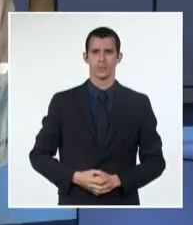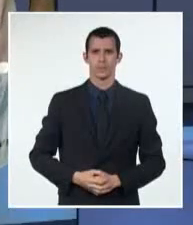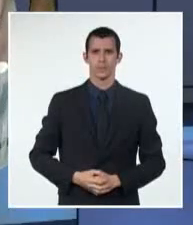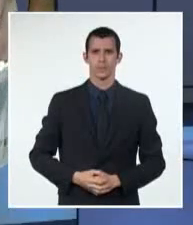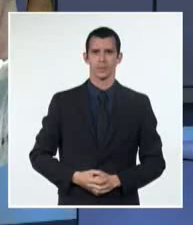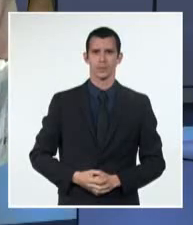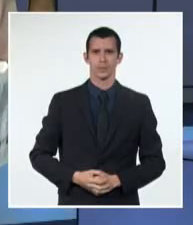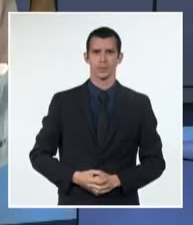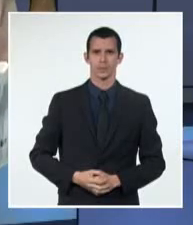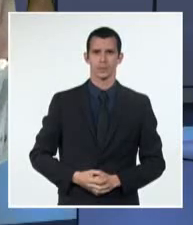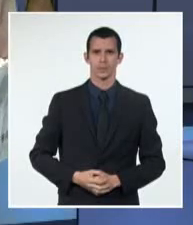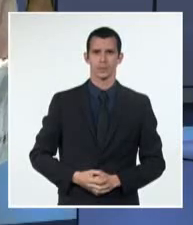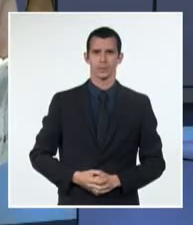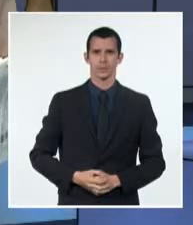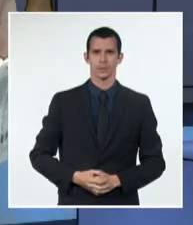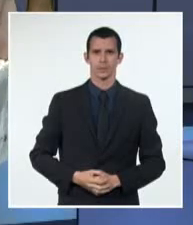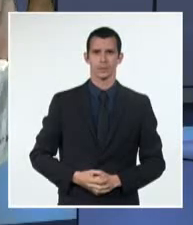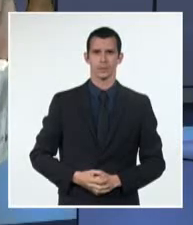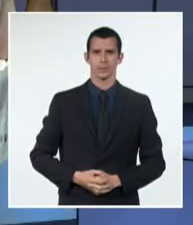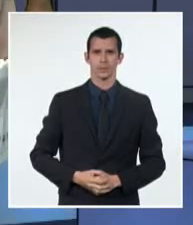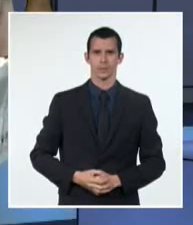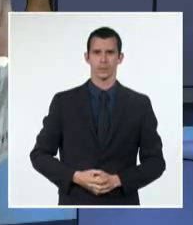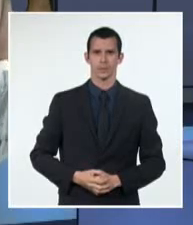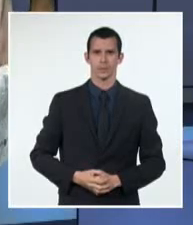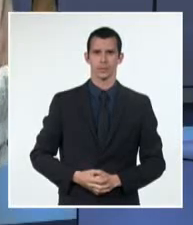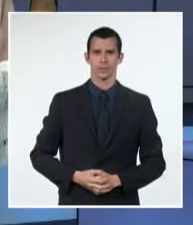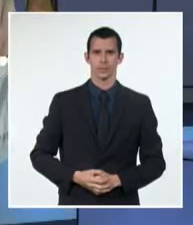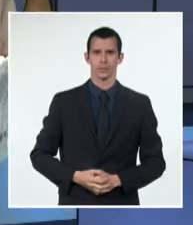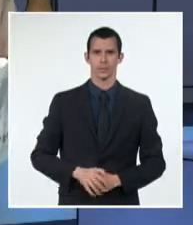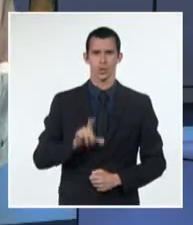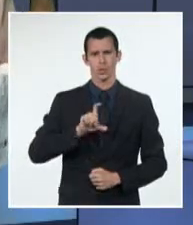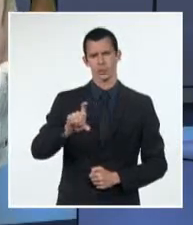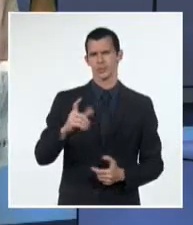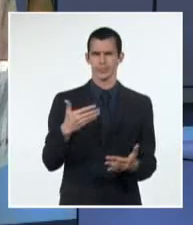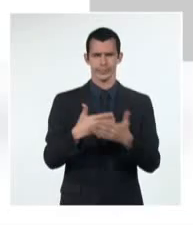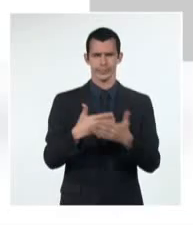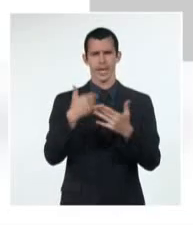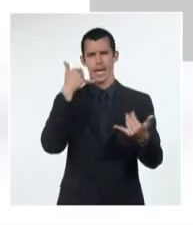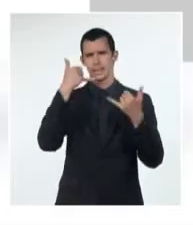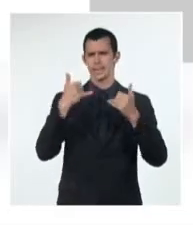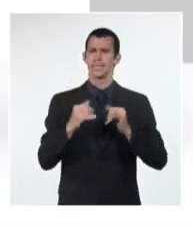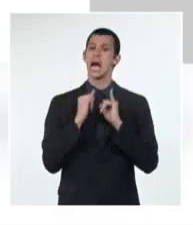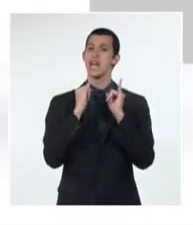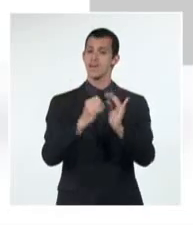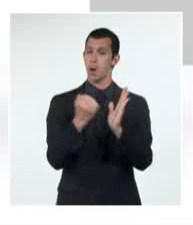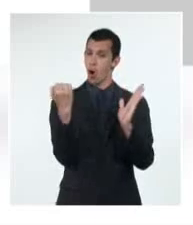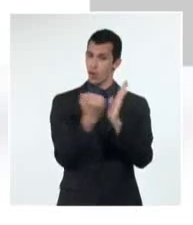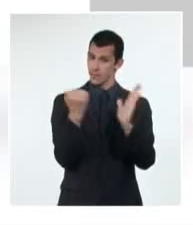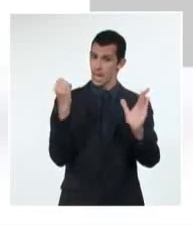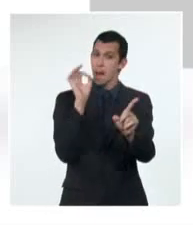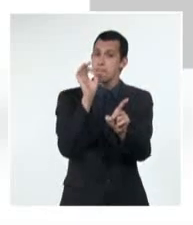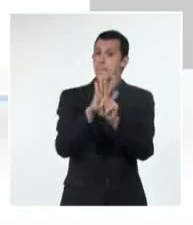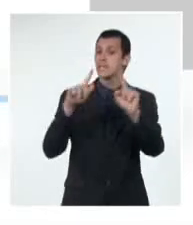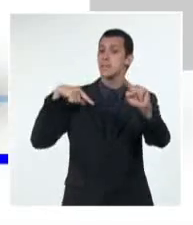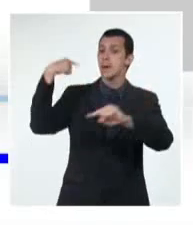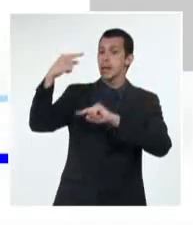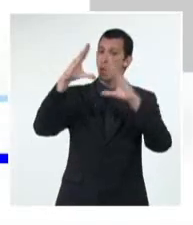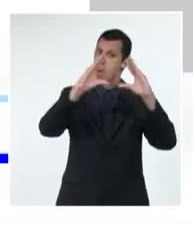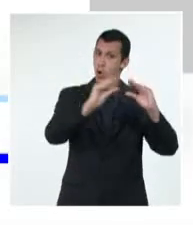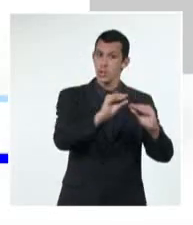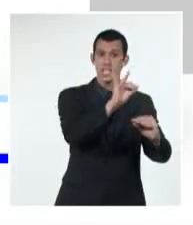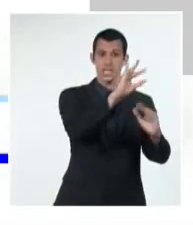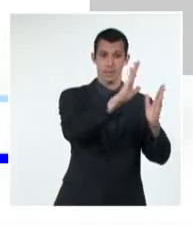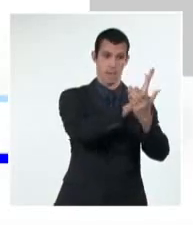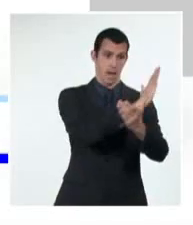Y cierro informándoles que la empresa de telecomunicaciones de Cuba informa que desde la noche de mañana 7 de marzo hasta el miércoles 8